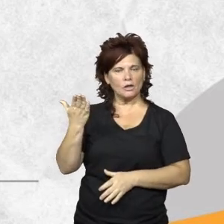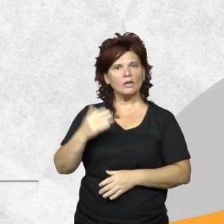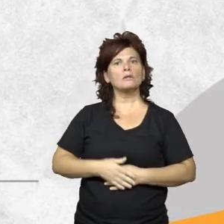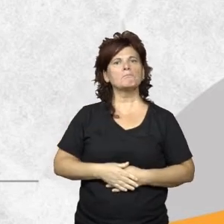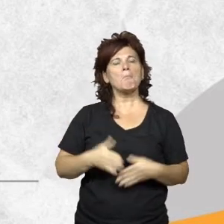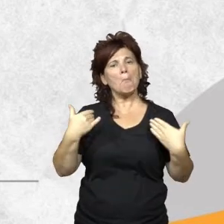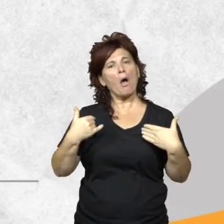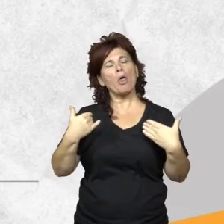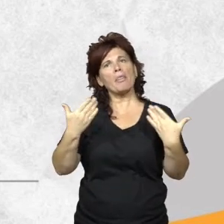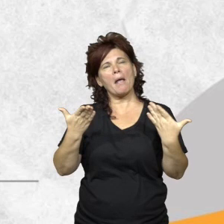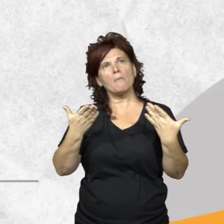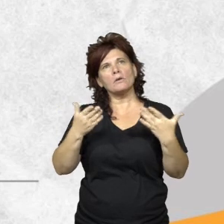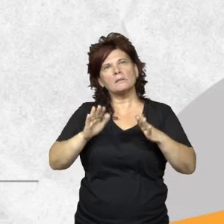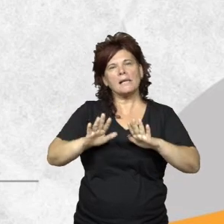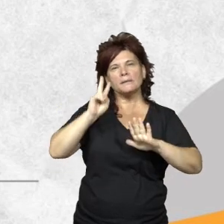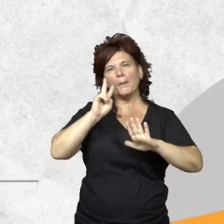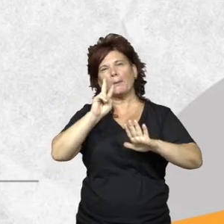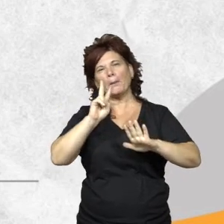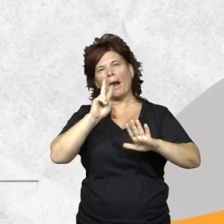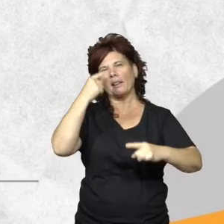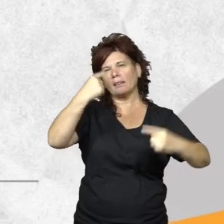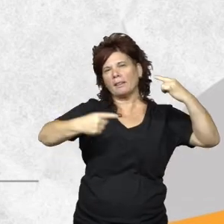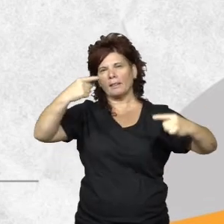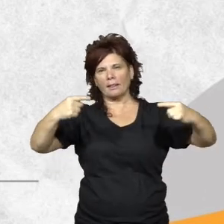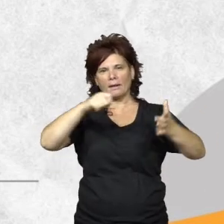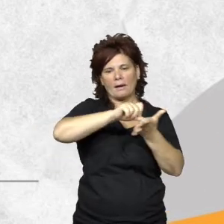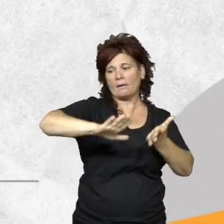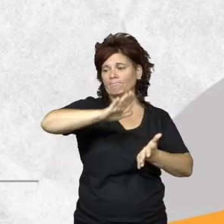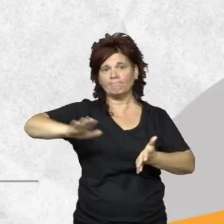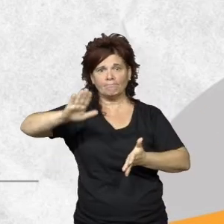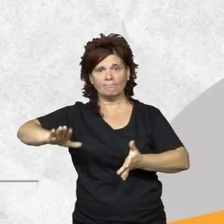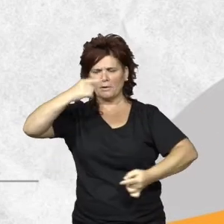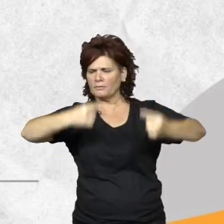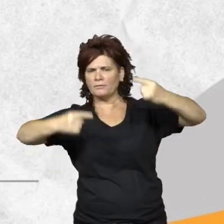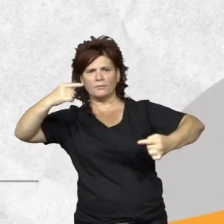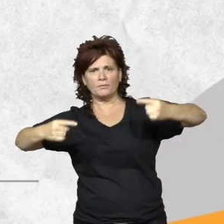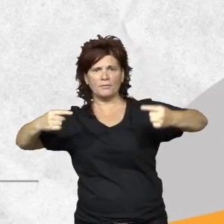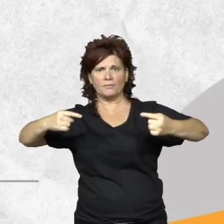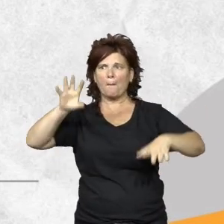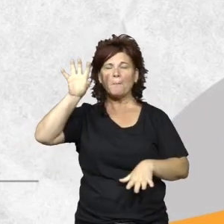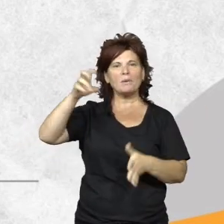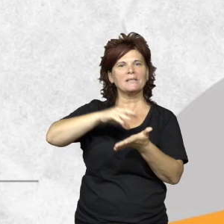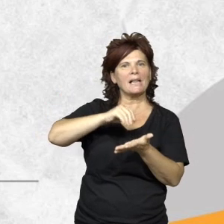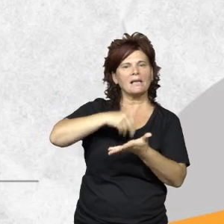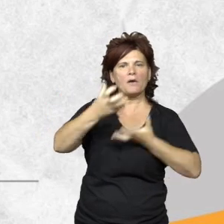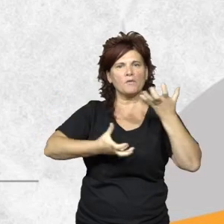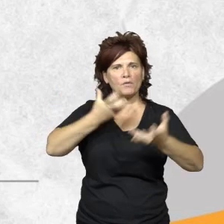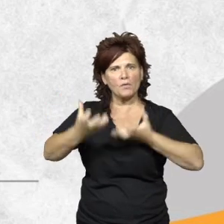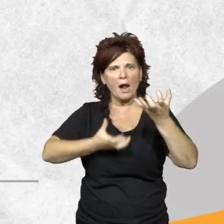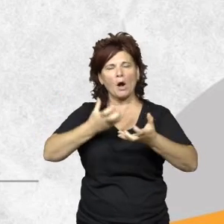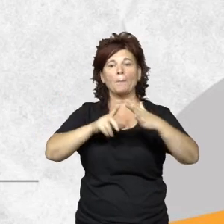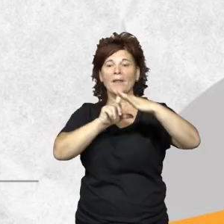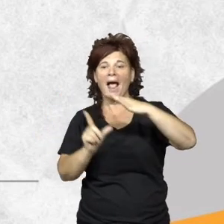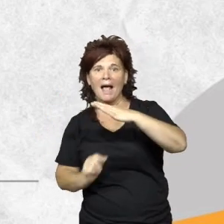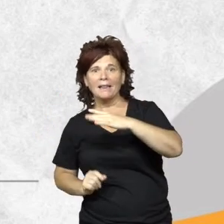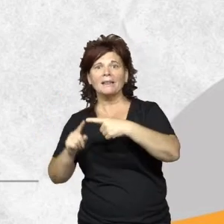podemos entonces así observar los diferentes territorios que ocupa la provincia de Tierra del Fuego, que es provincia de Tierra del Fuego, Antártida